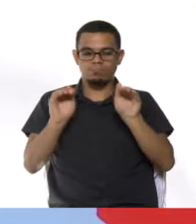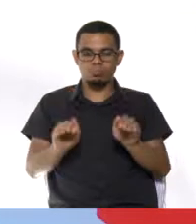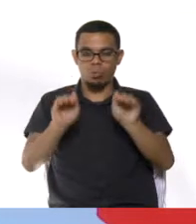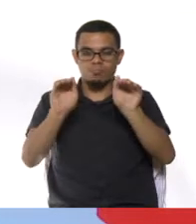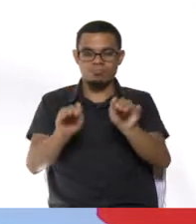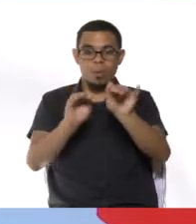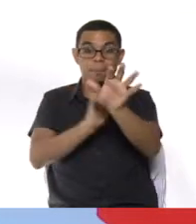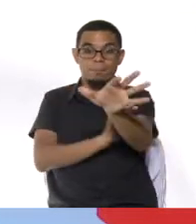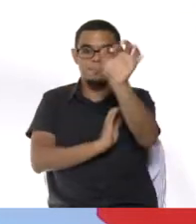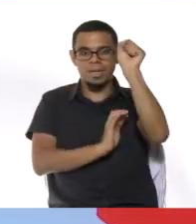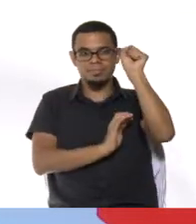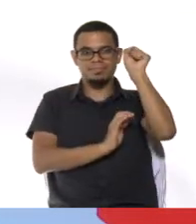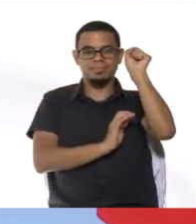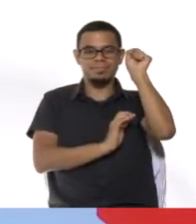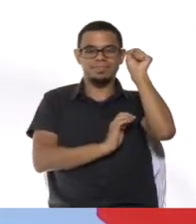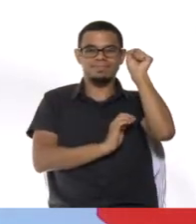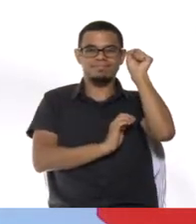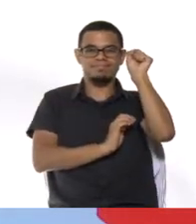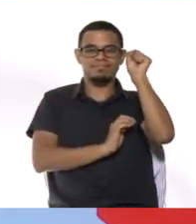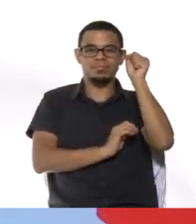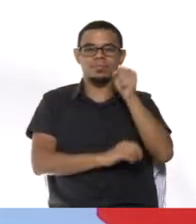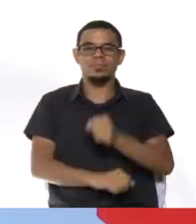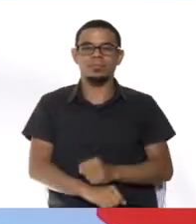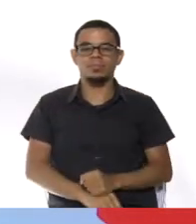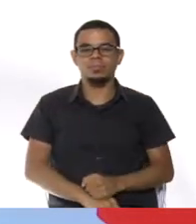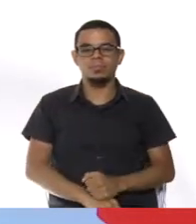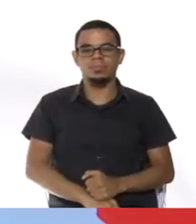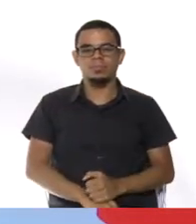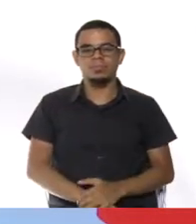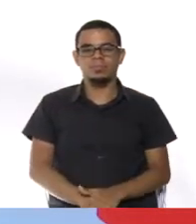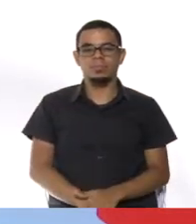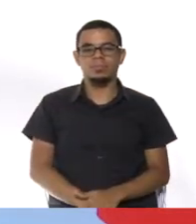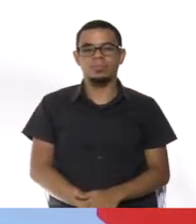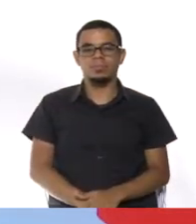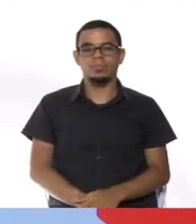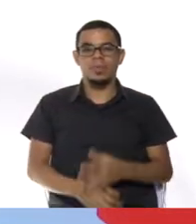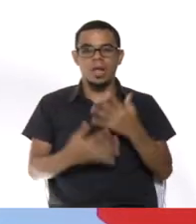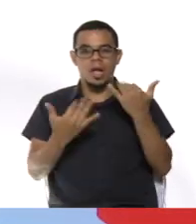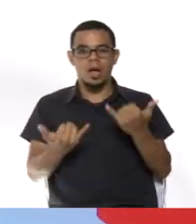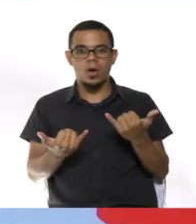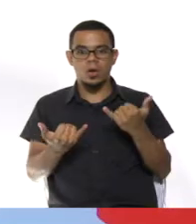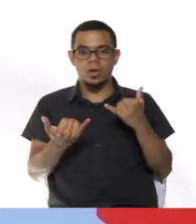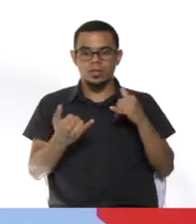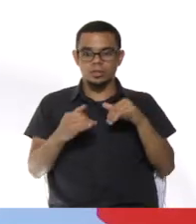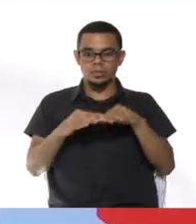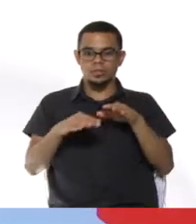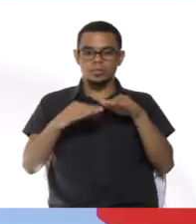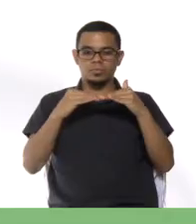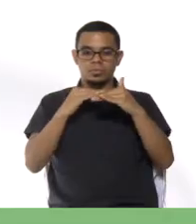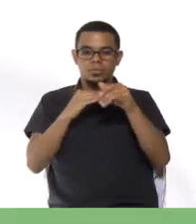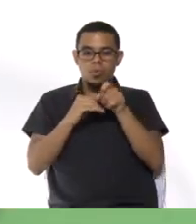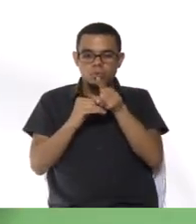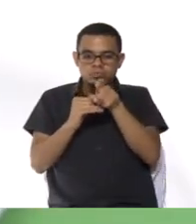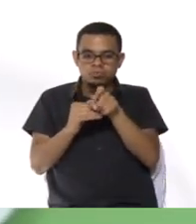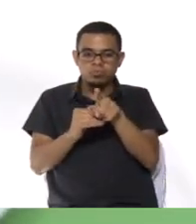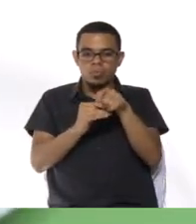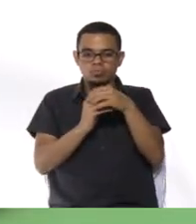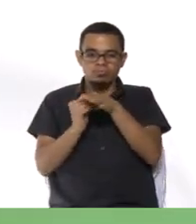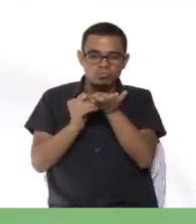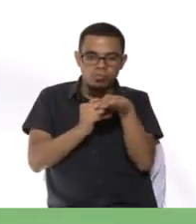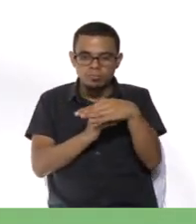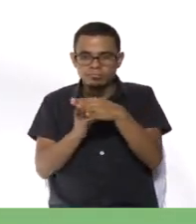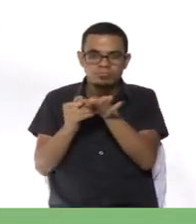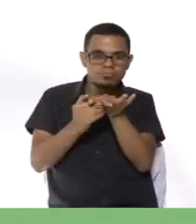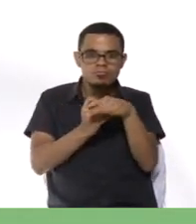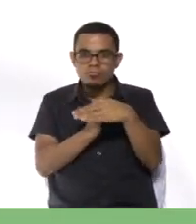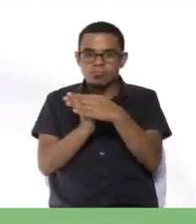punto para su punto. A ver, ahora quiero que vengan arrastrándose como serpiente. Y así